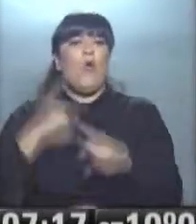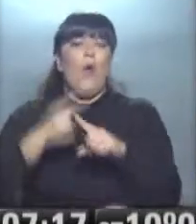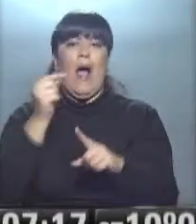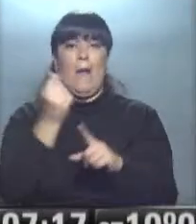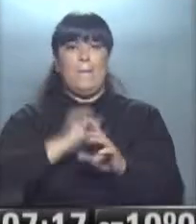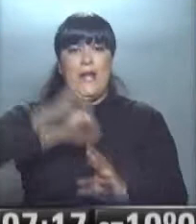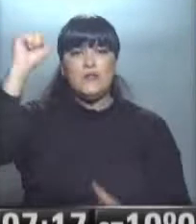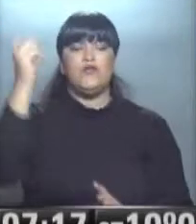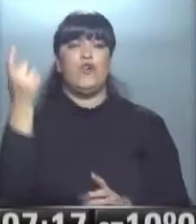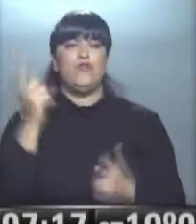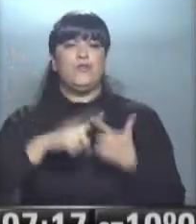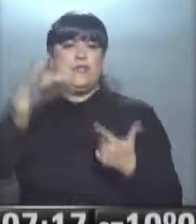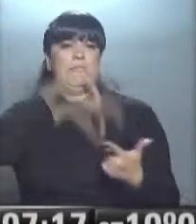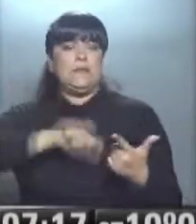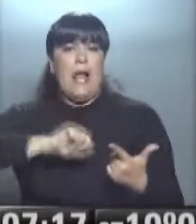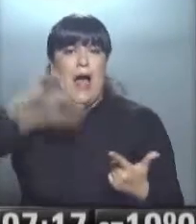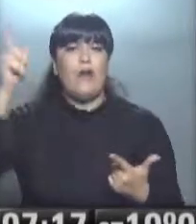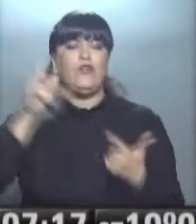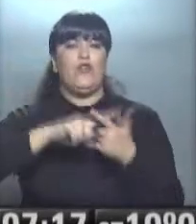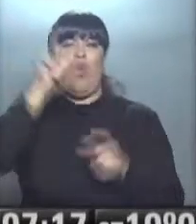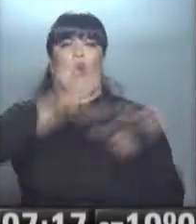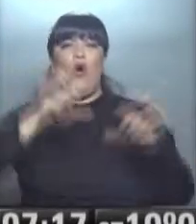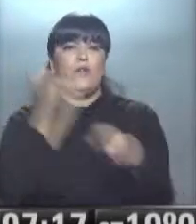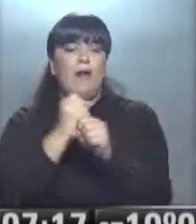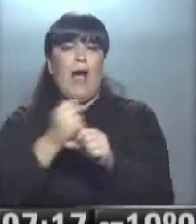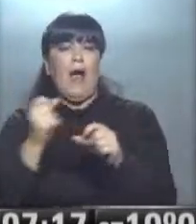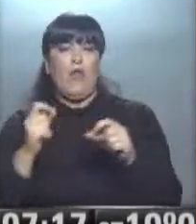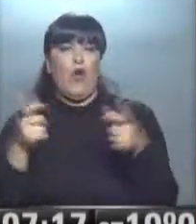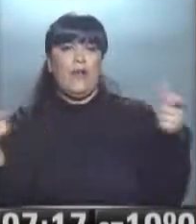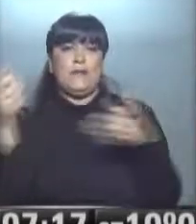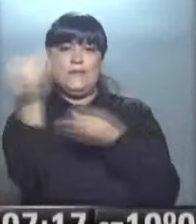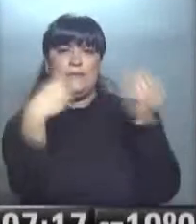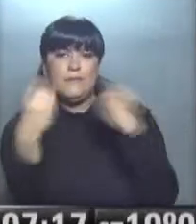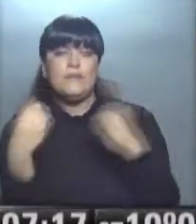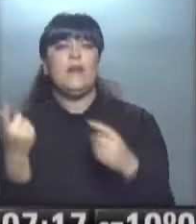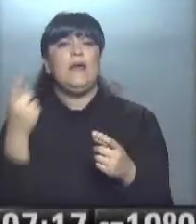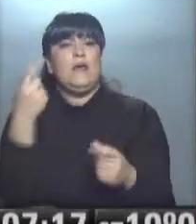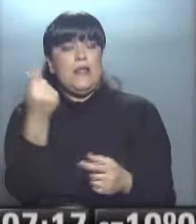y los salarios que obliga a más trabajadores o a más trabajadores a tributar y a